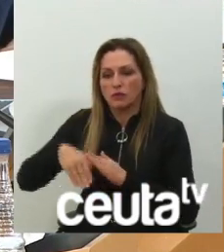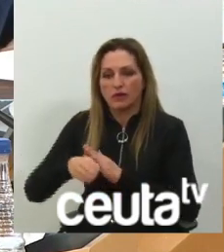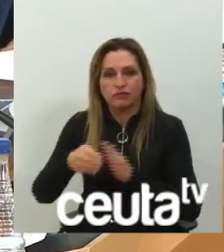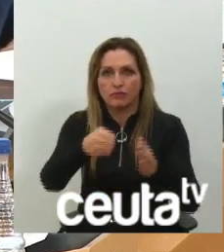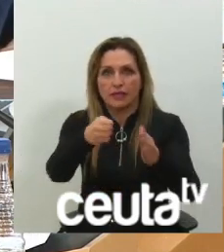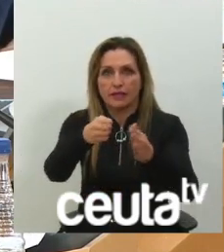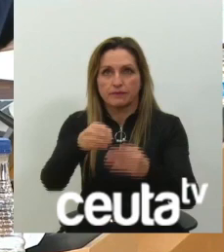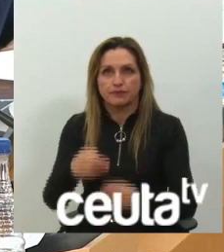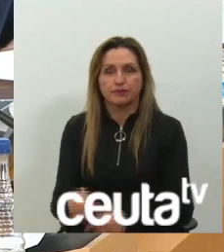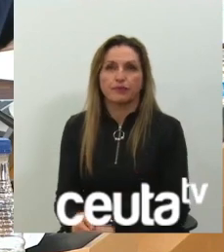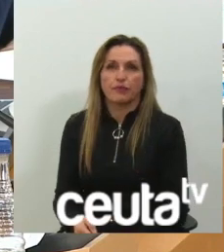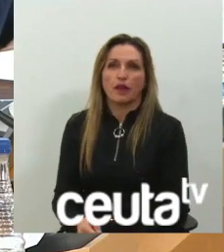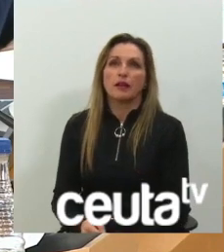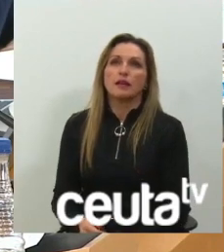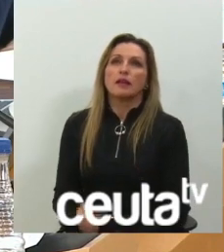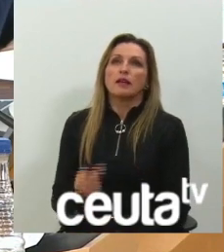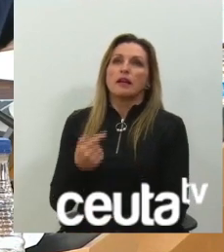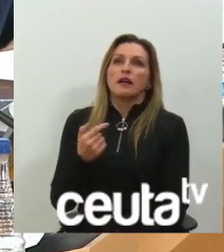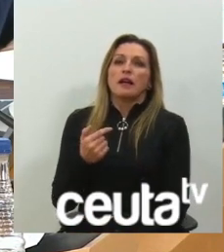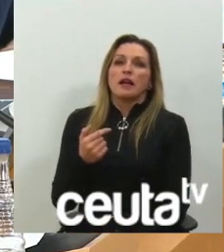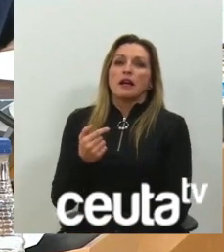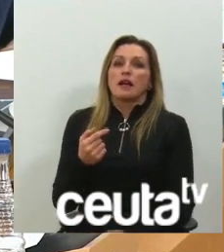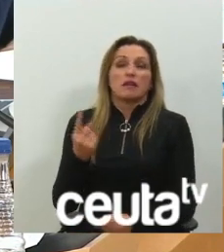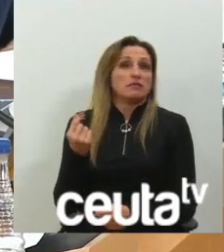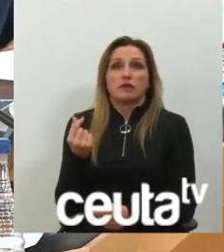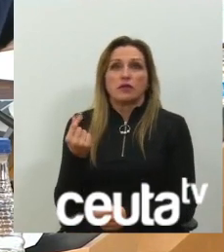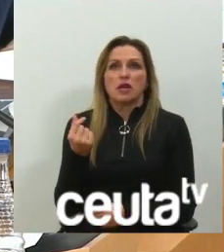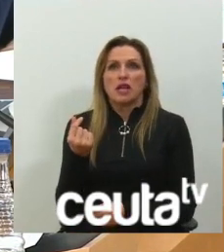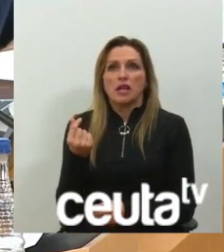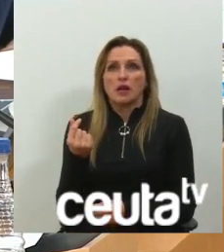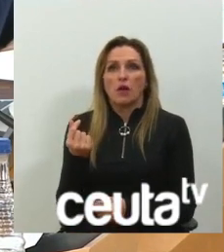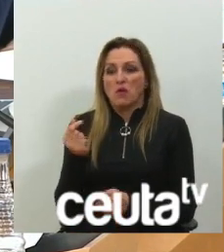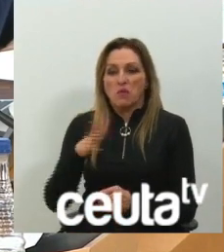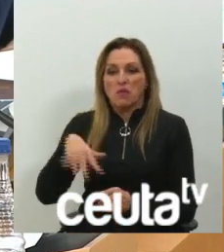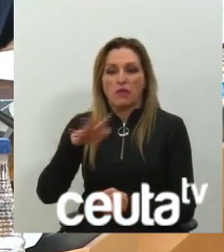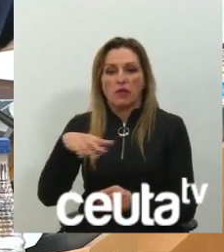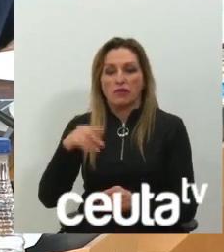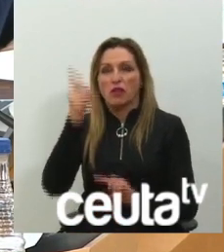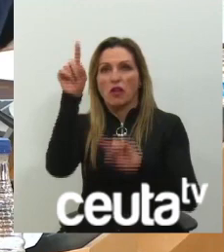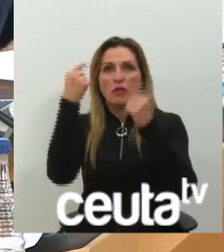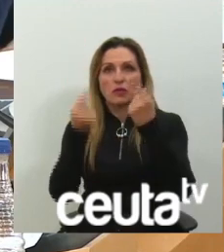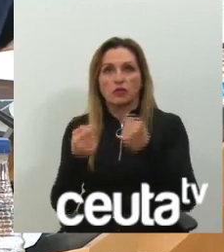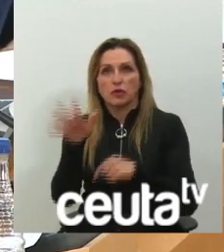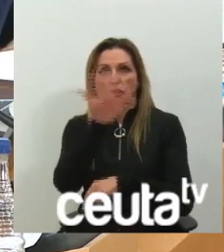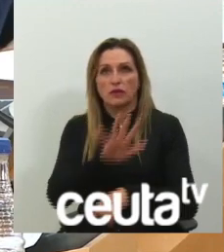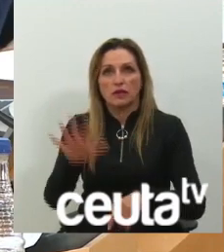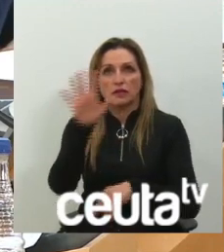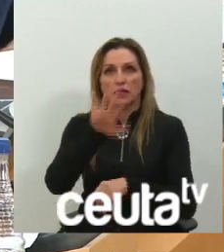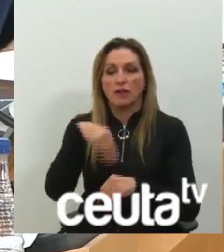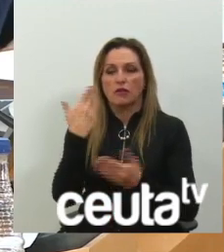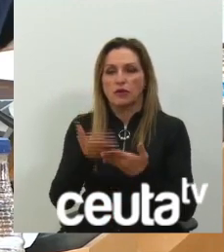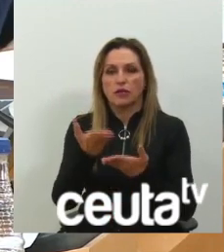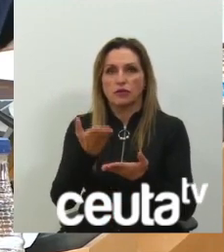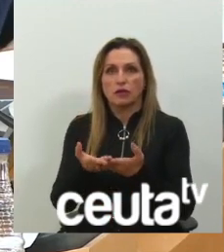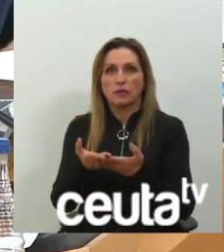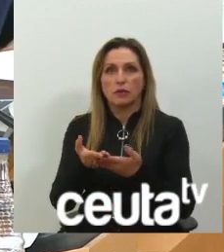respecto a de dónde va a salir el dinero presupuestos del estado por eso es una petición al gobierno de la nación a que